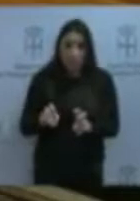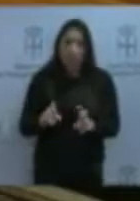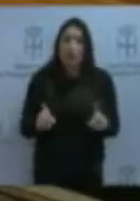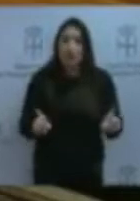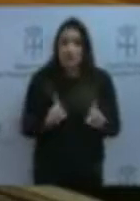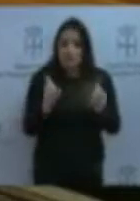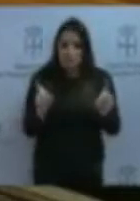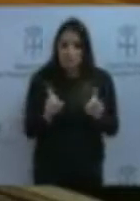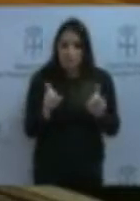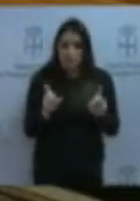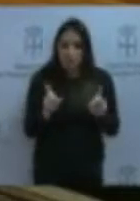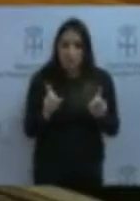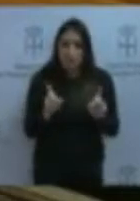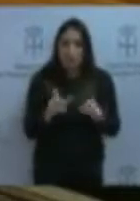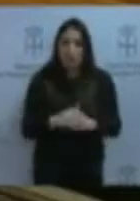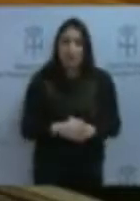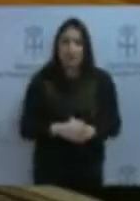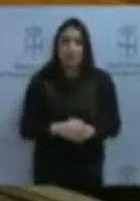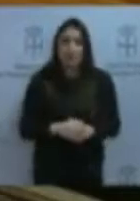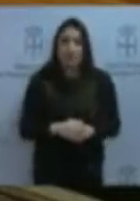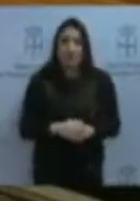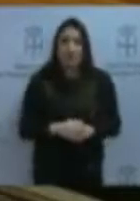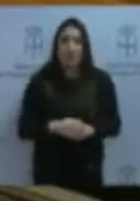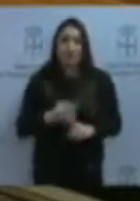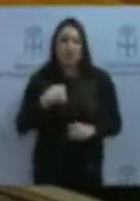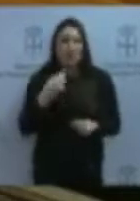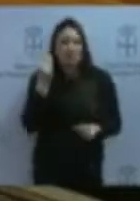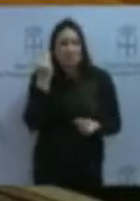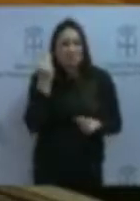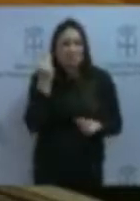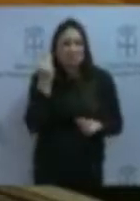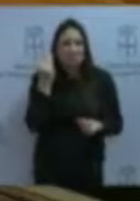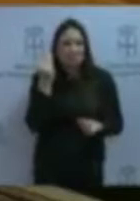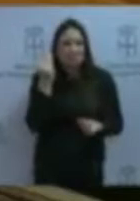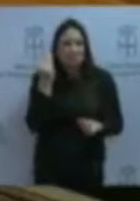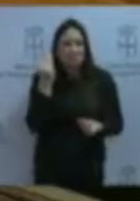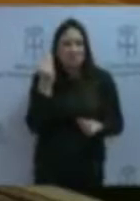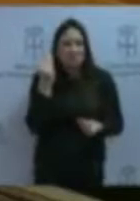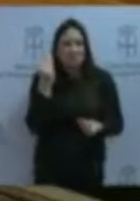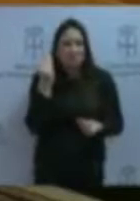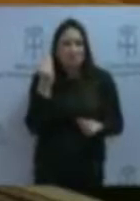informáticas. Lo que nos preguntamos es por qué en esa última